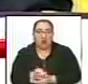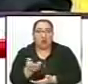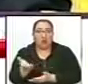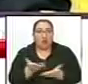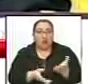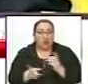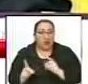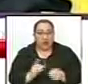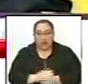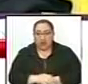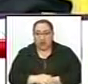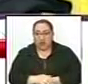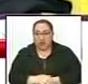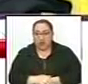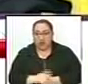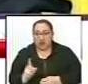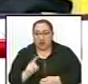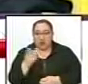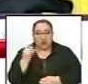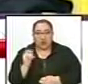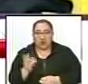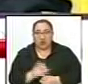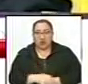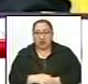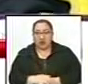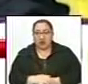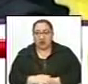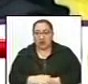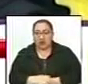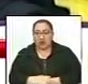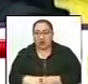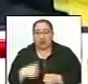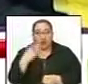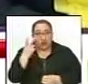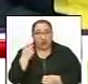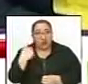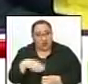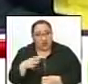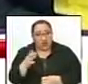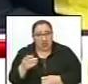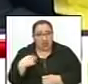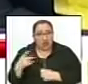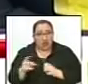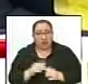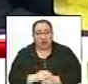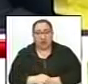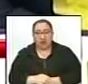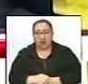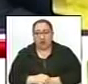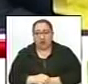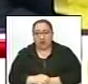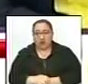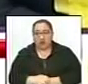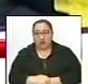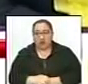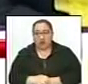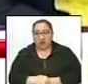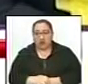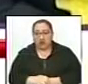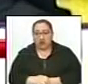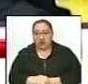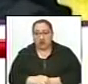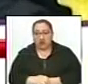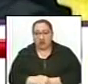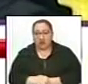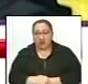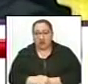que vamos a debatir, esto no tiene lógica. O sea, todo lo que hemos escuchado, por supuesto que lo vamos a debatir, pero terminemos con las cuestiones